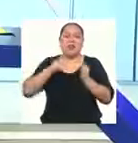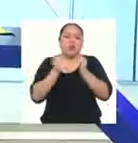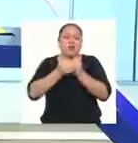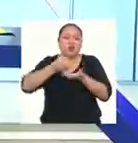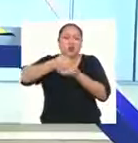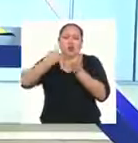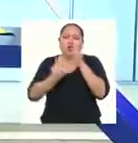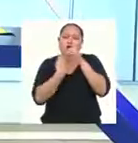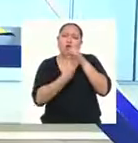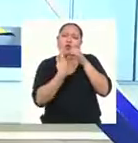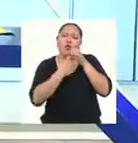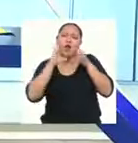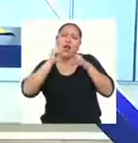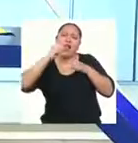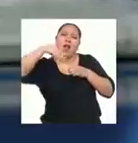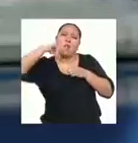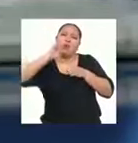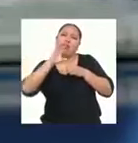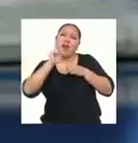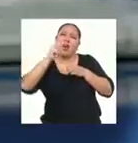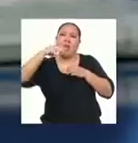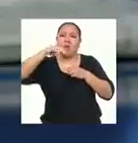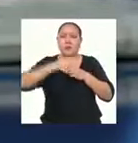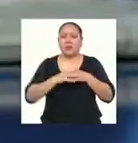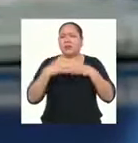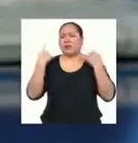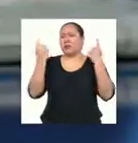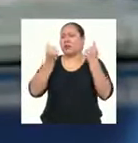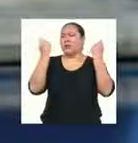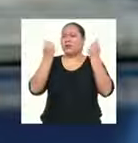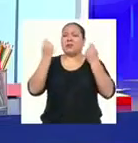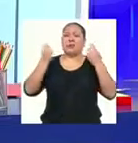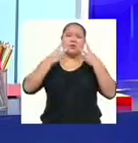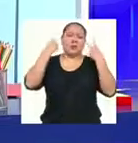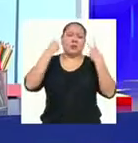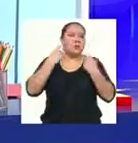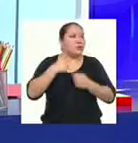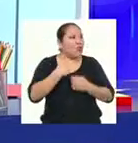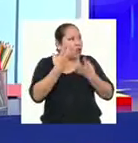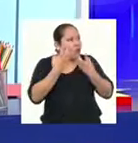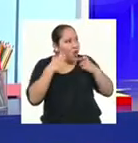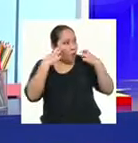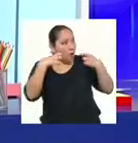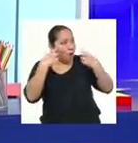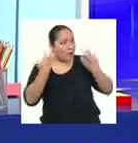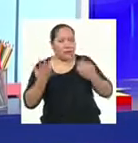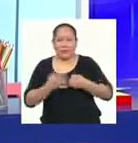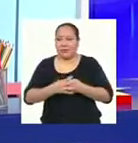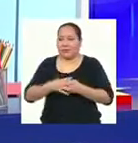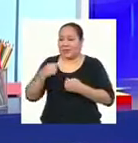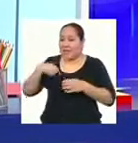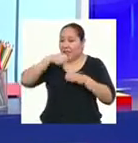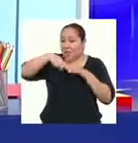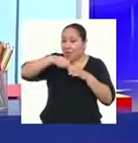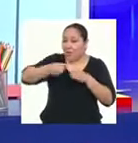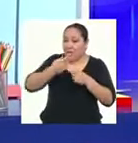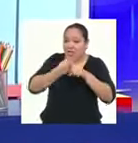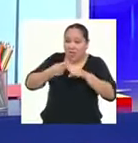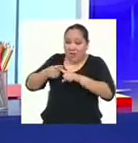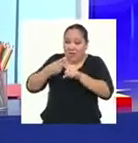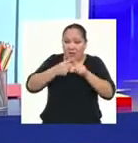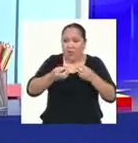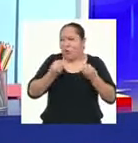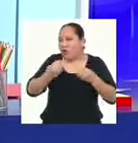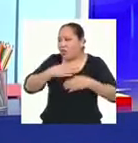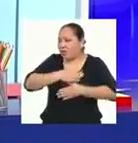¡Ah! ¡Que viva la selva del Perú! ¡Yo quería pollo a la brasa! Si nuestra cocina es tan diversa, ¿por qué no